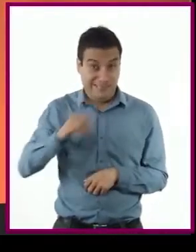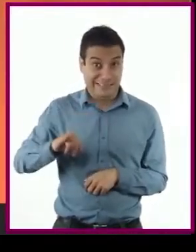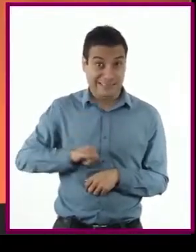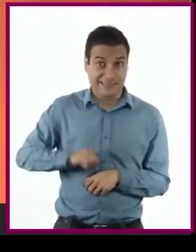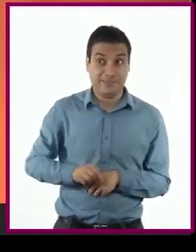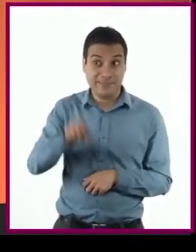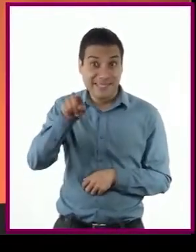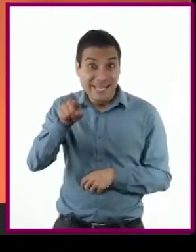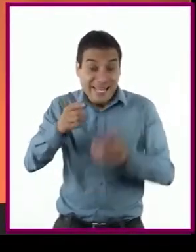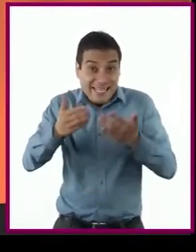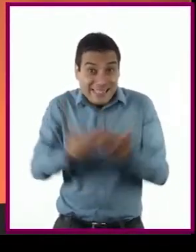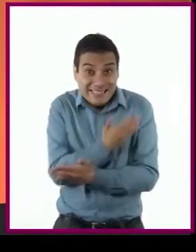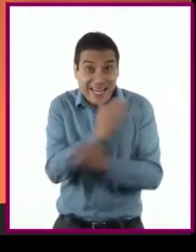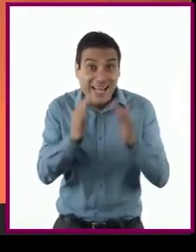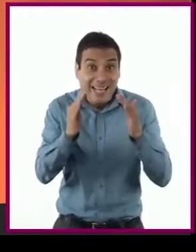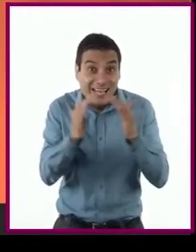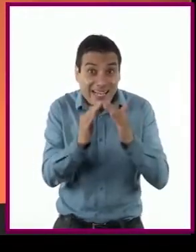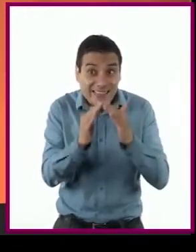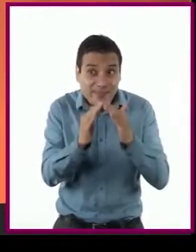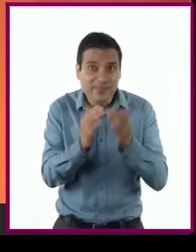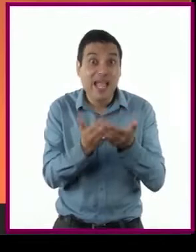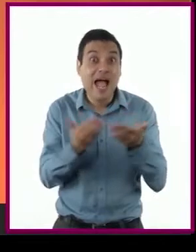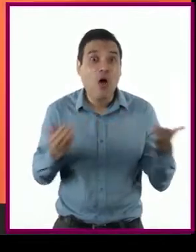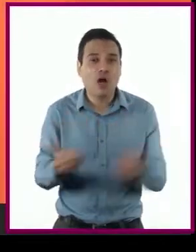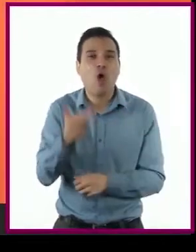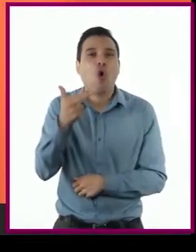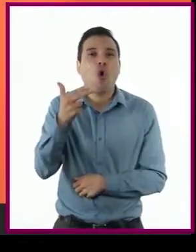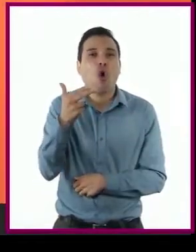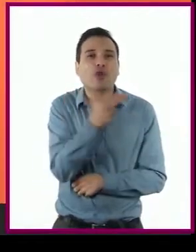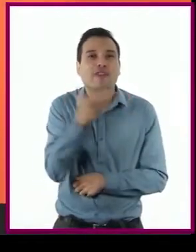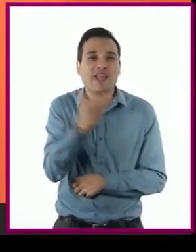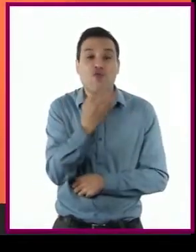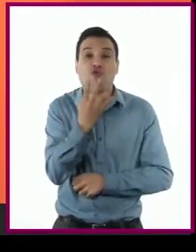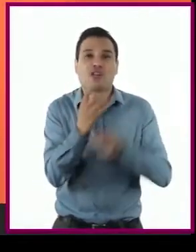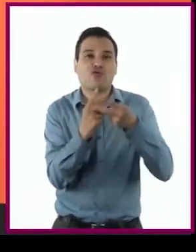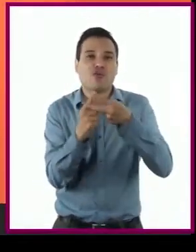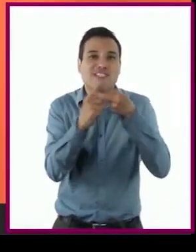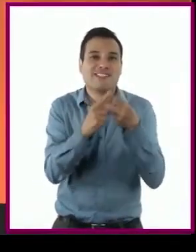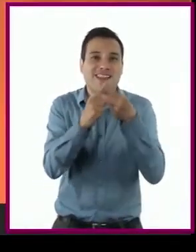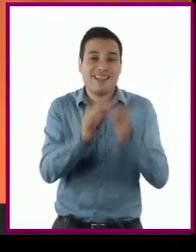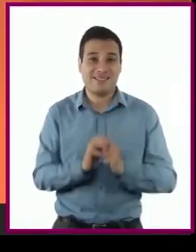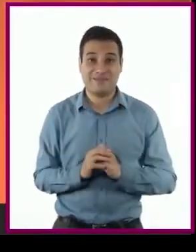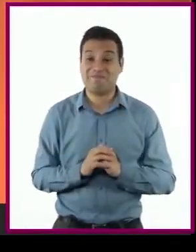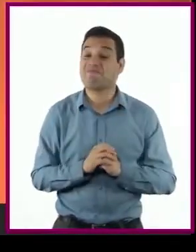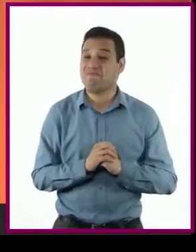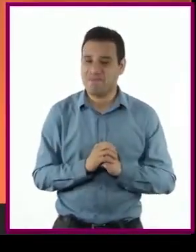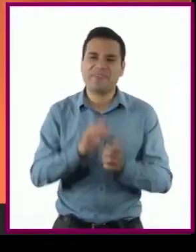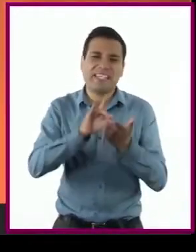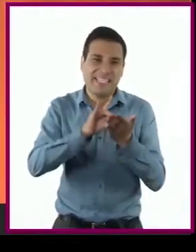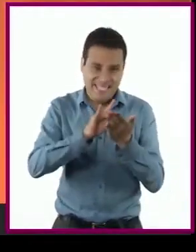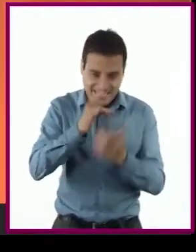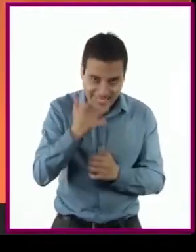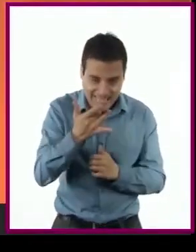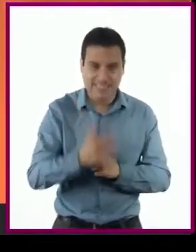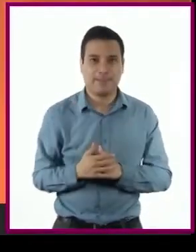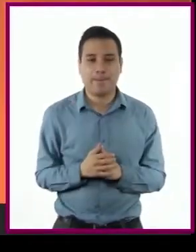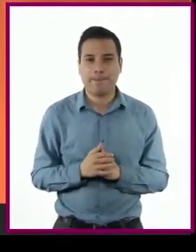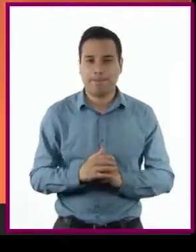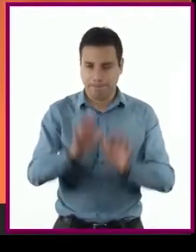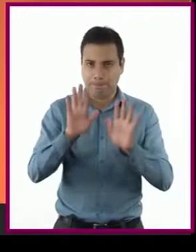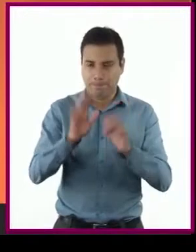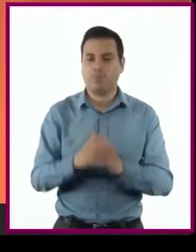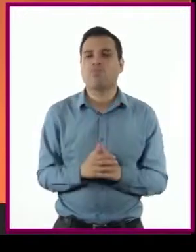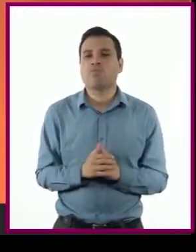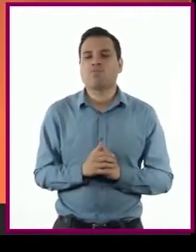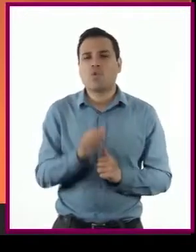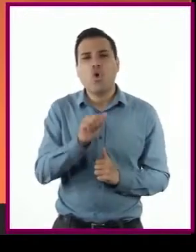que nació Turing es un hotel de 4 estrellas en la actualidad. Gracias, maestro Turing. ¿Qué